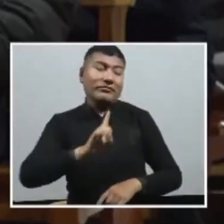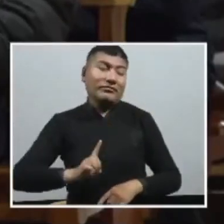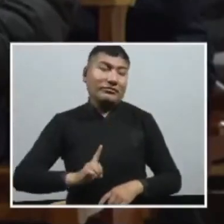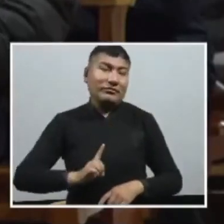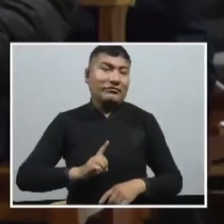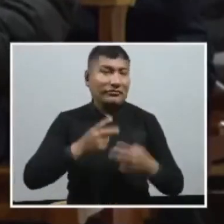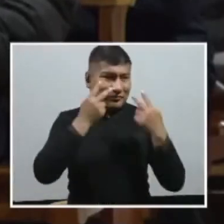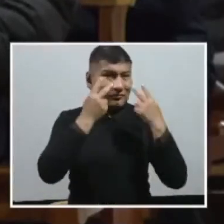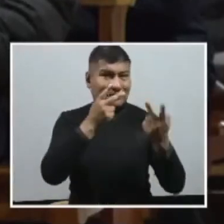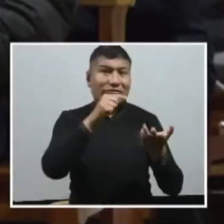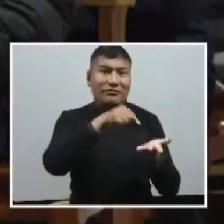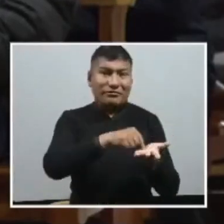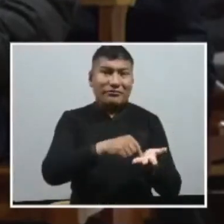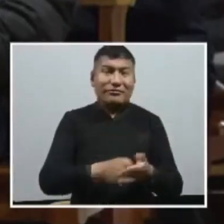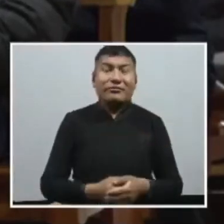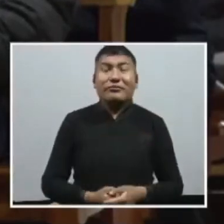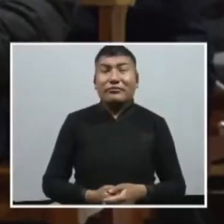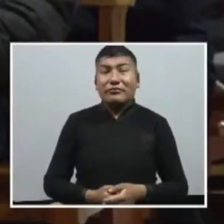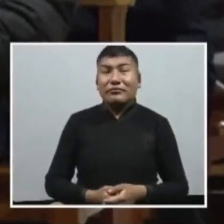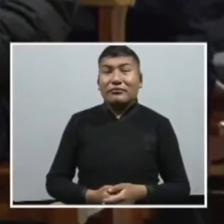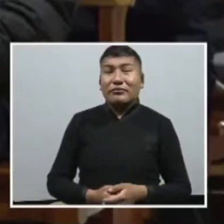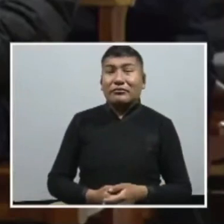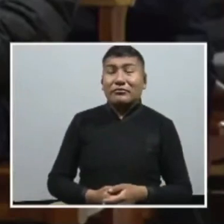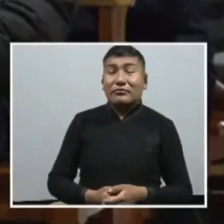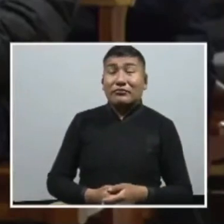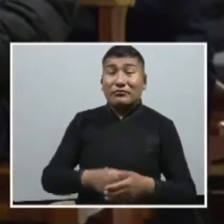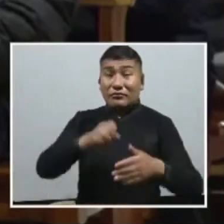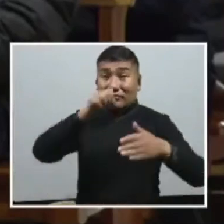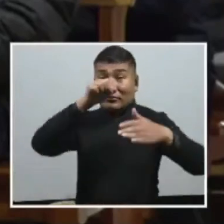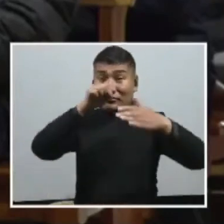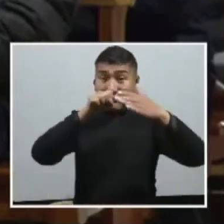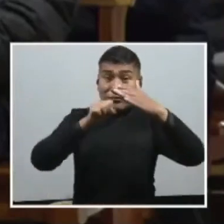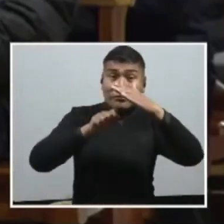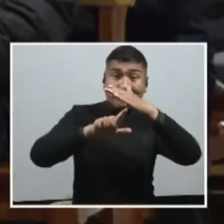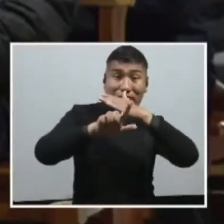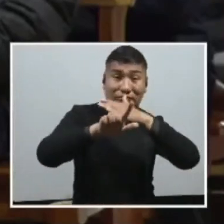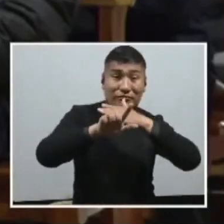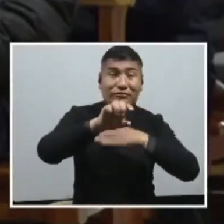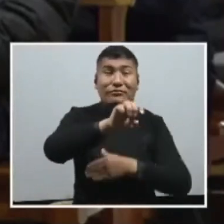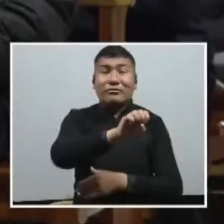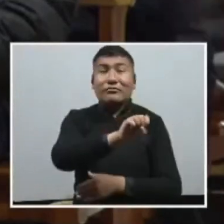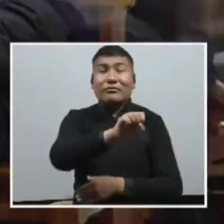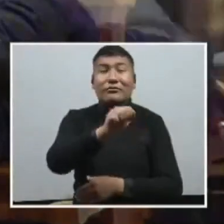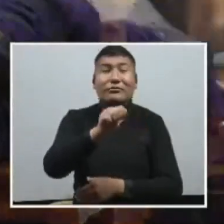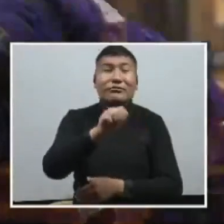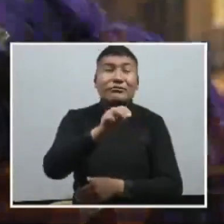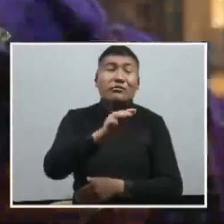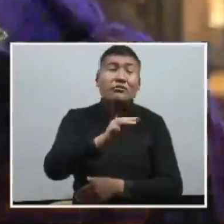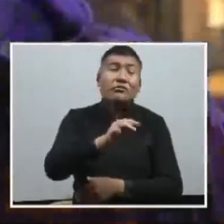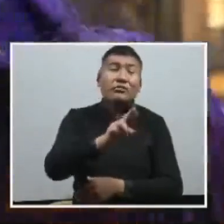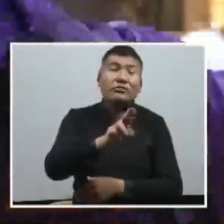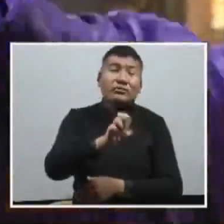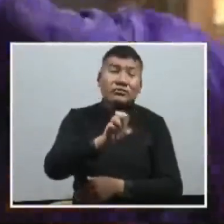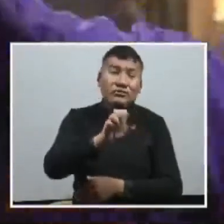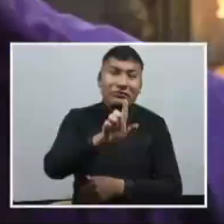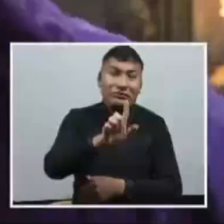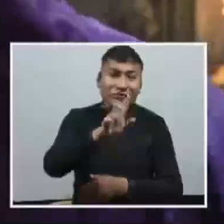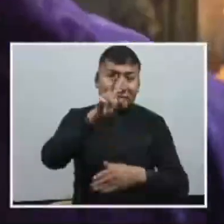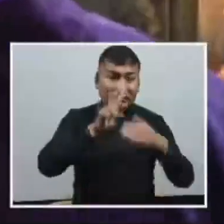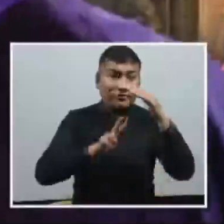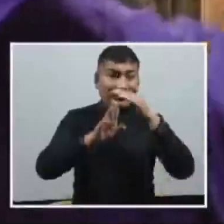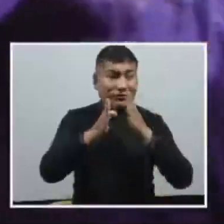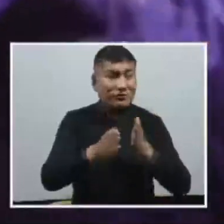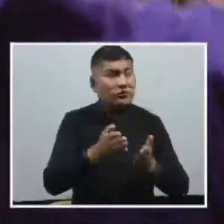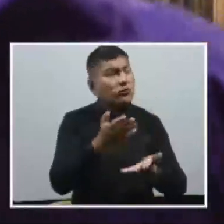Imaginemos esto. Samuel, el profeta, va, ¿no?, y le dice al padre de David, ¿dónde están todos tus